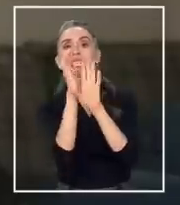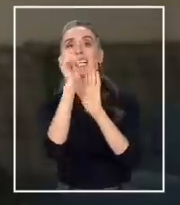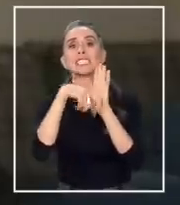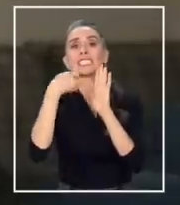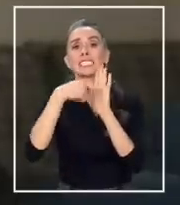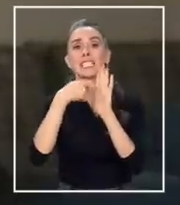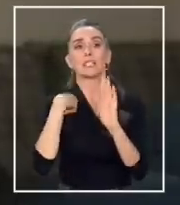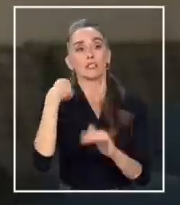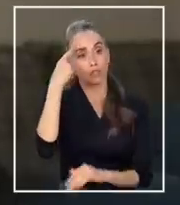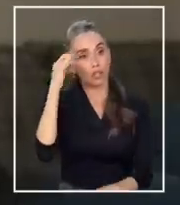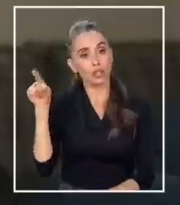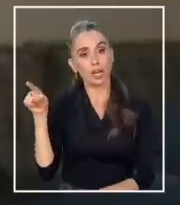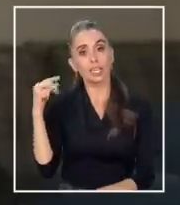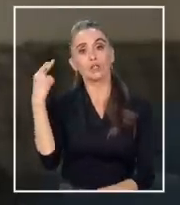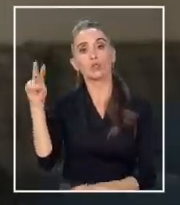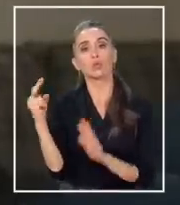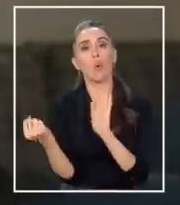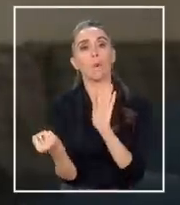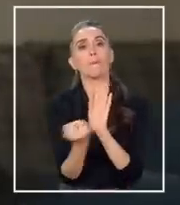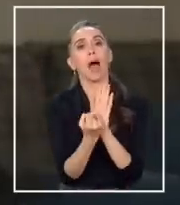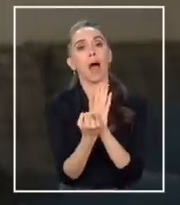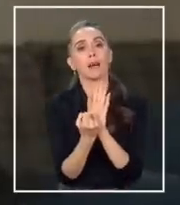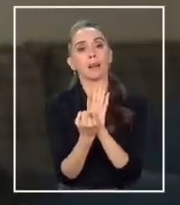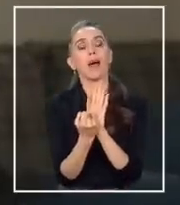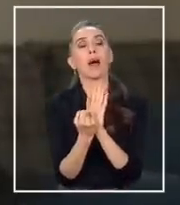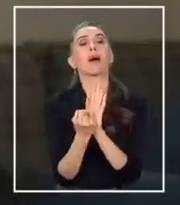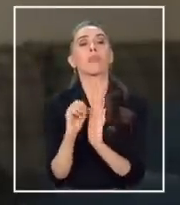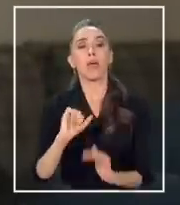que ese es su sello también, ¿no?